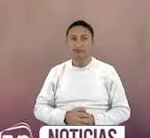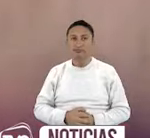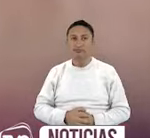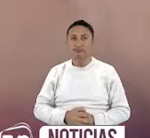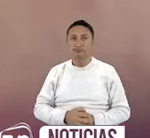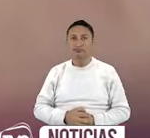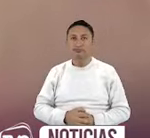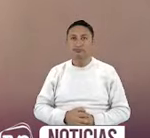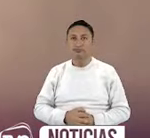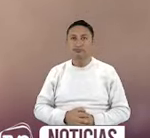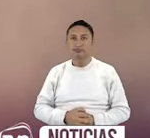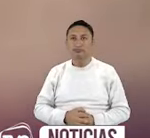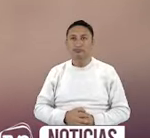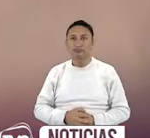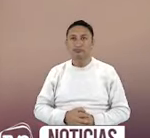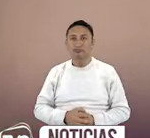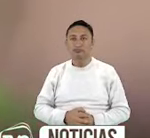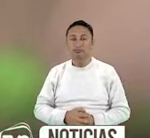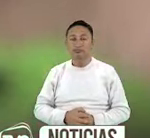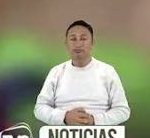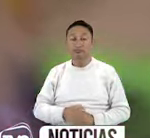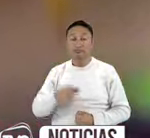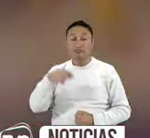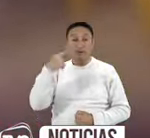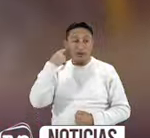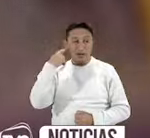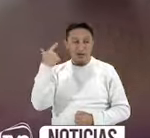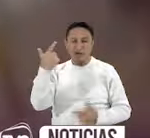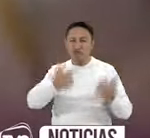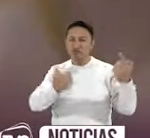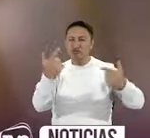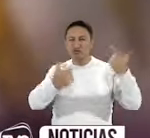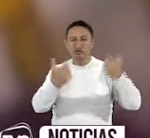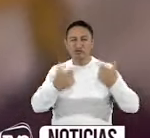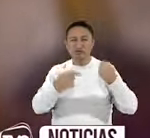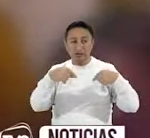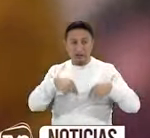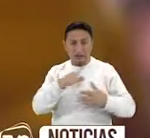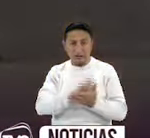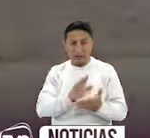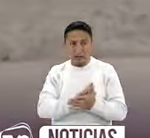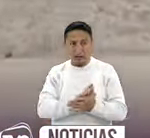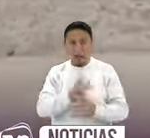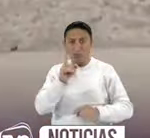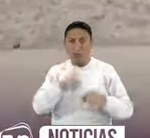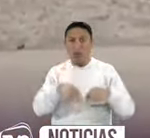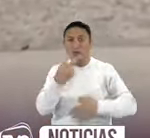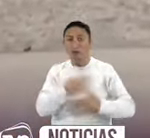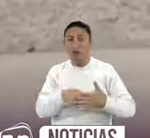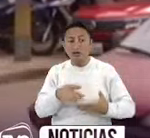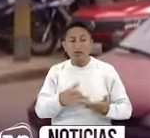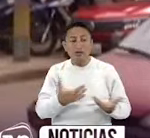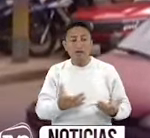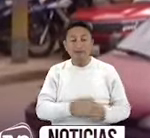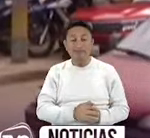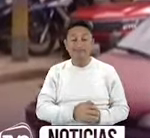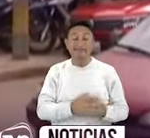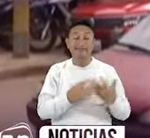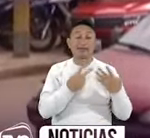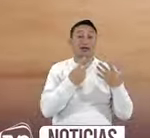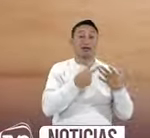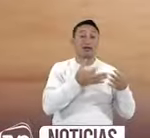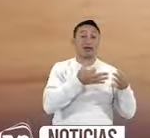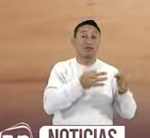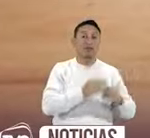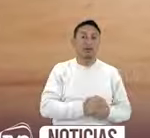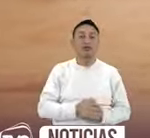amigo! Demasiado se escucha balaceras y uno no puede venir confiada a estar dejando a los niños. El 7 de febrero de este año, tres docentes